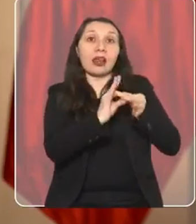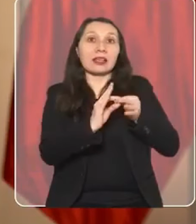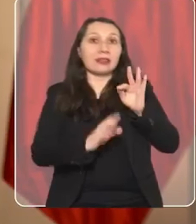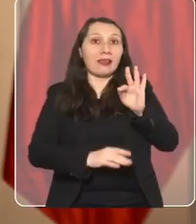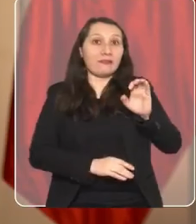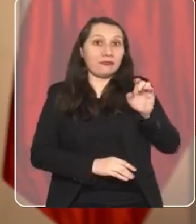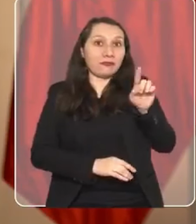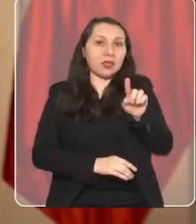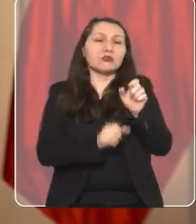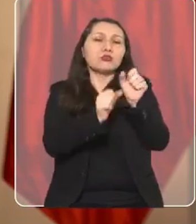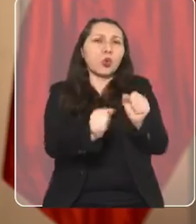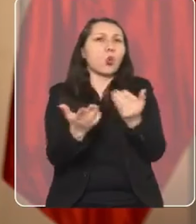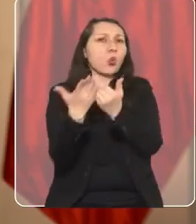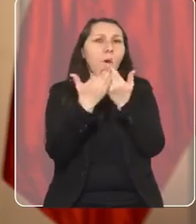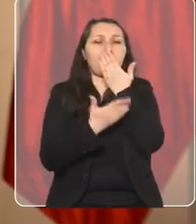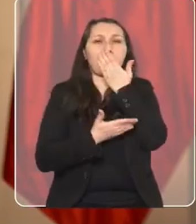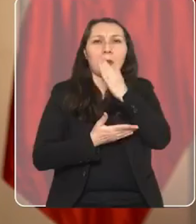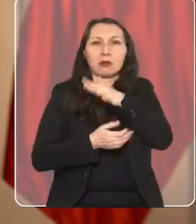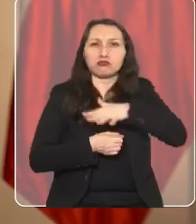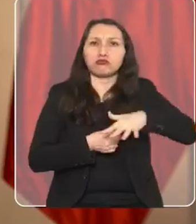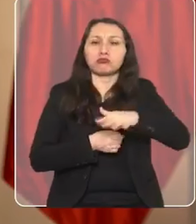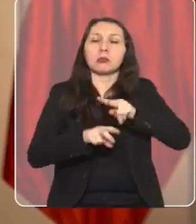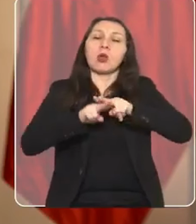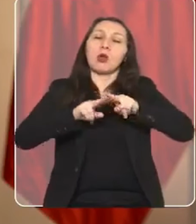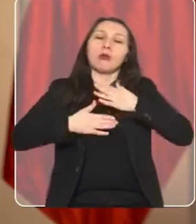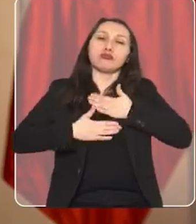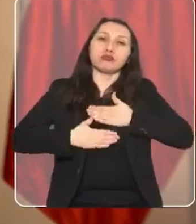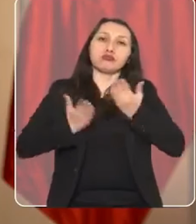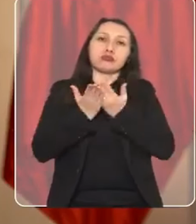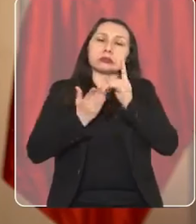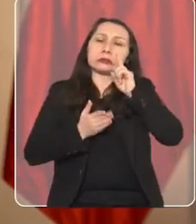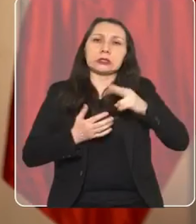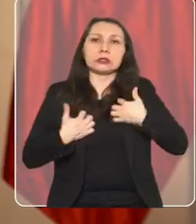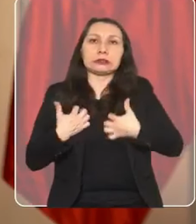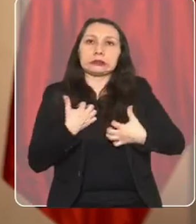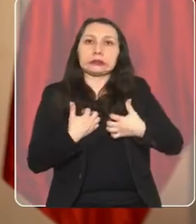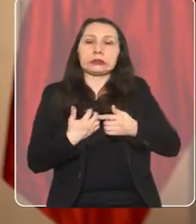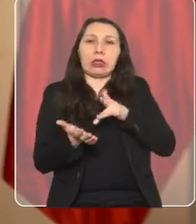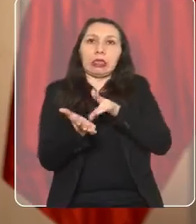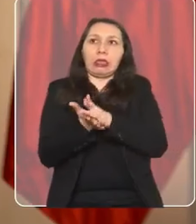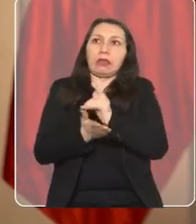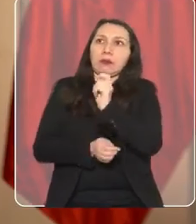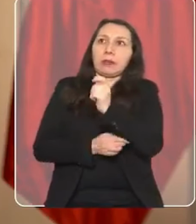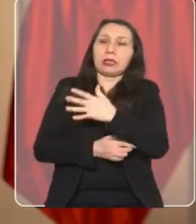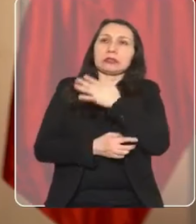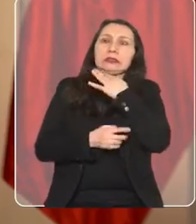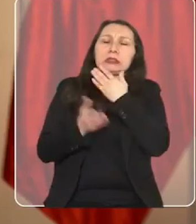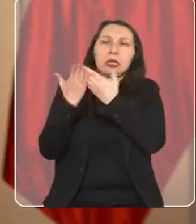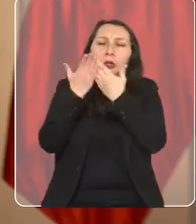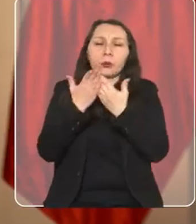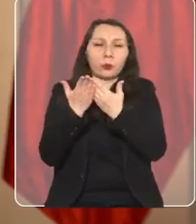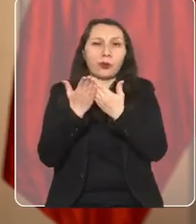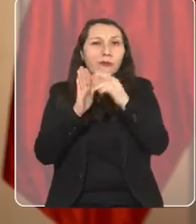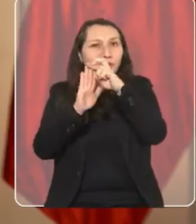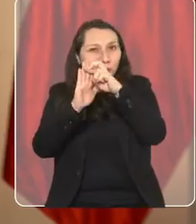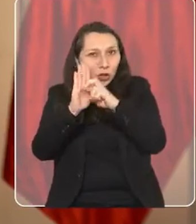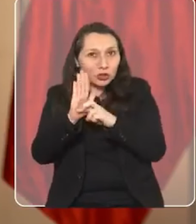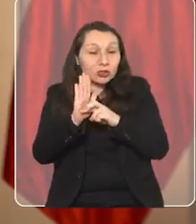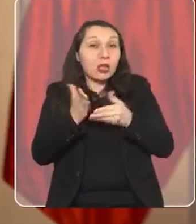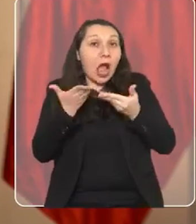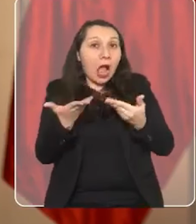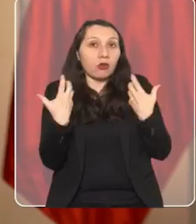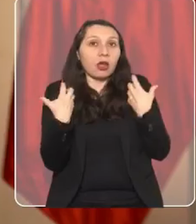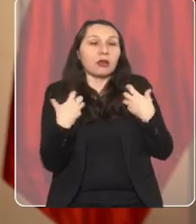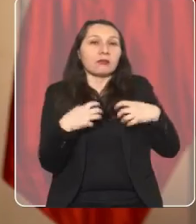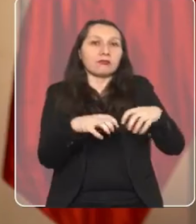FES podrán estudiar en mejores condiciones y con más tranquilidad sin el agobio del endeudamiento el proyecto queda ahora en